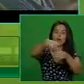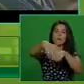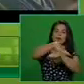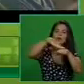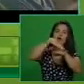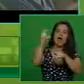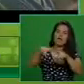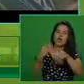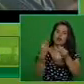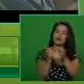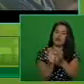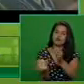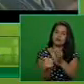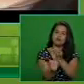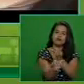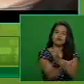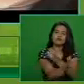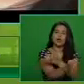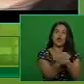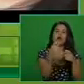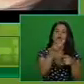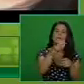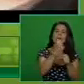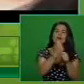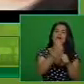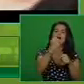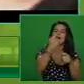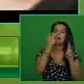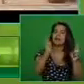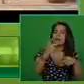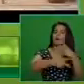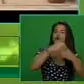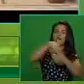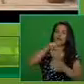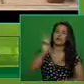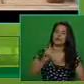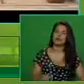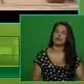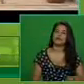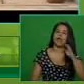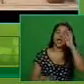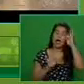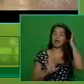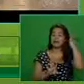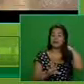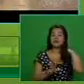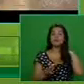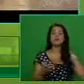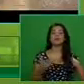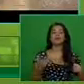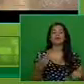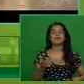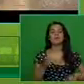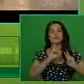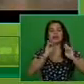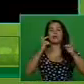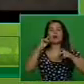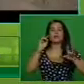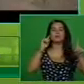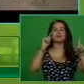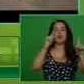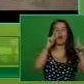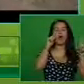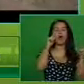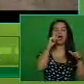albergaba a diferentes sectores de la producción. ¿Por qué? Porque eso respondía a una lógica del neoliberalismo que era, no, vamos a dejar que el